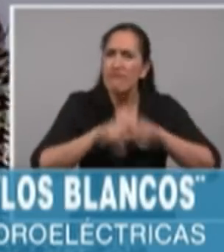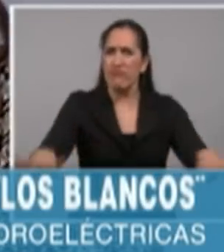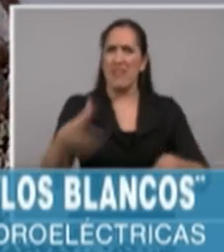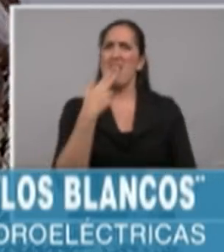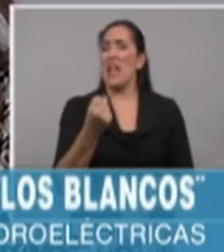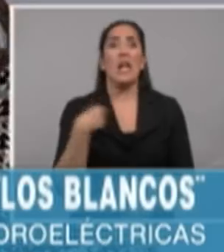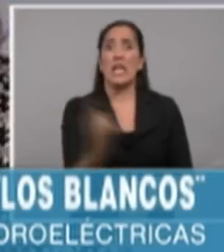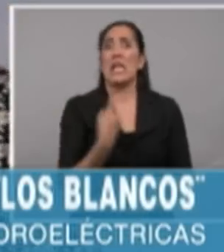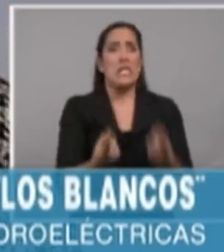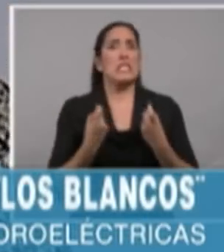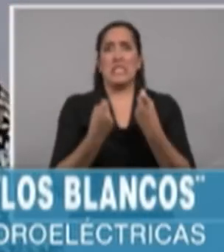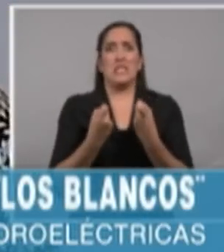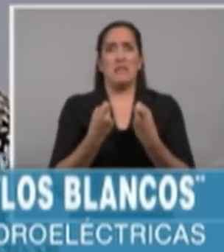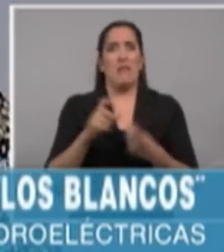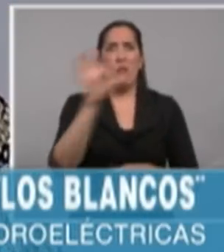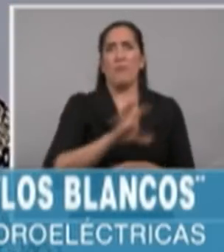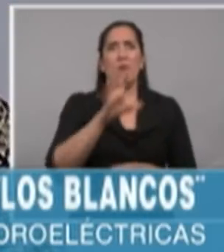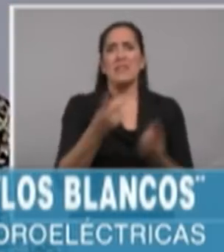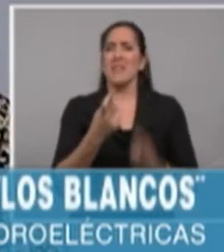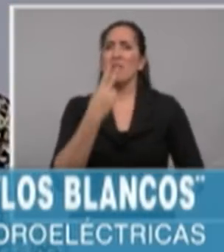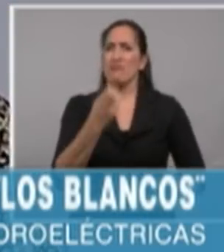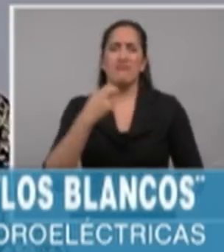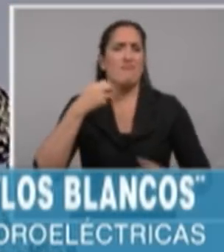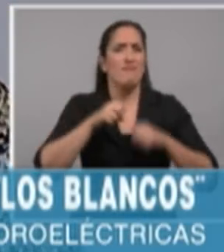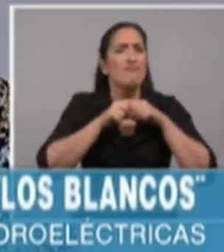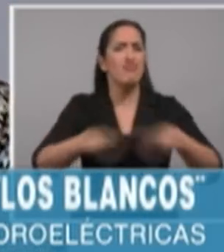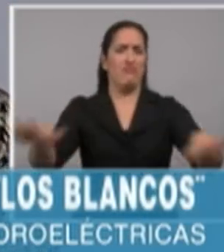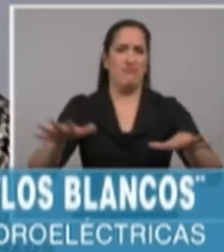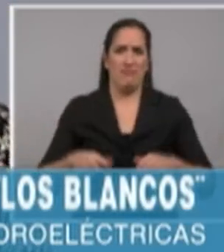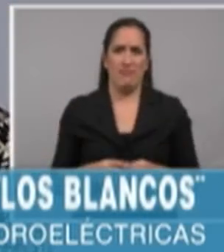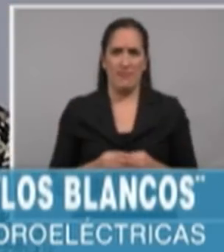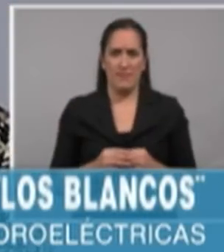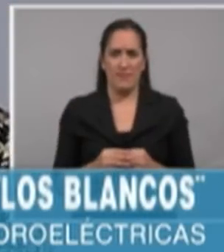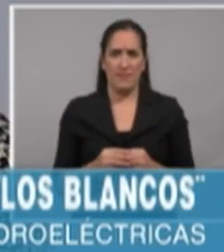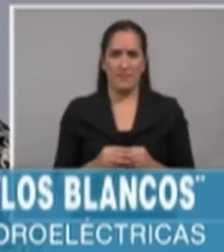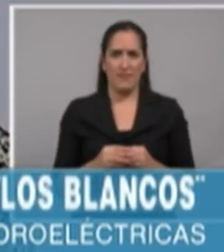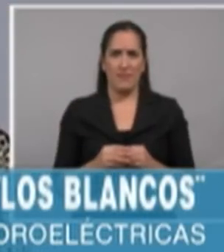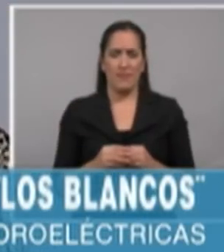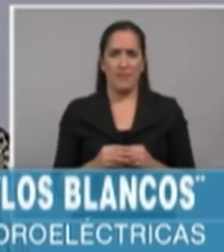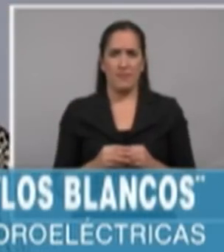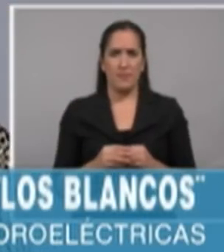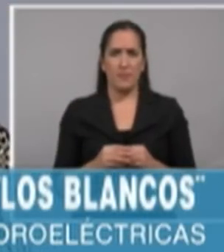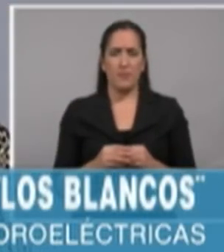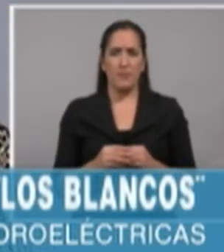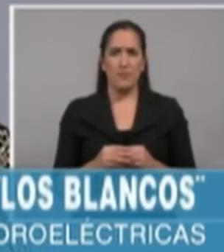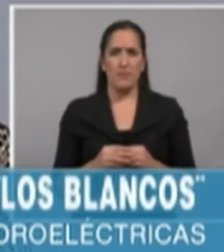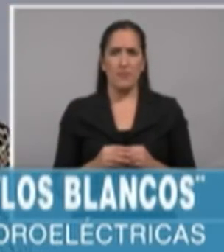es lo que necesitamos. Y yo veía